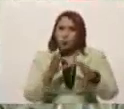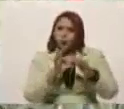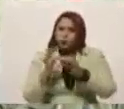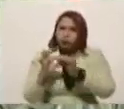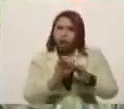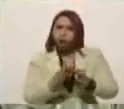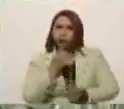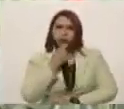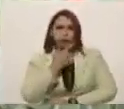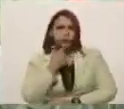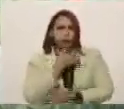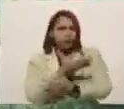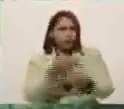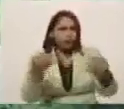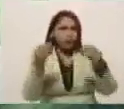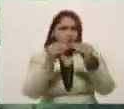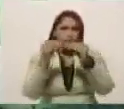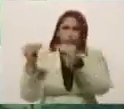hermosamente perfecta